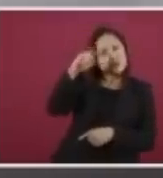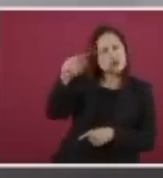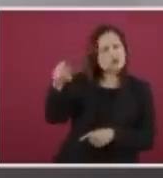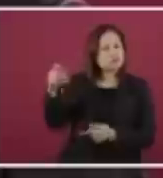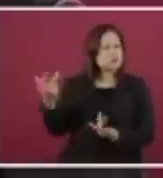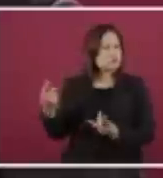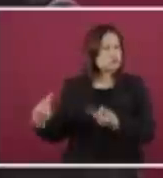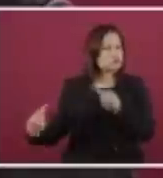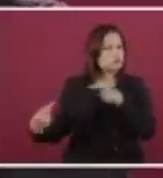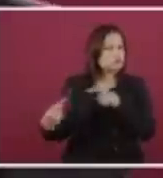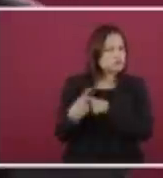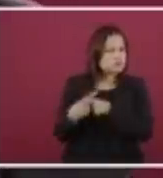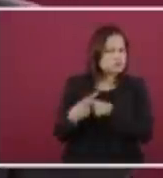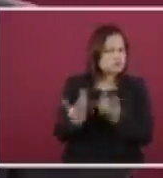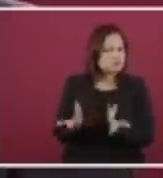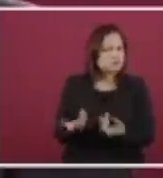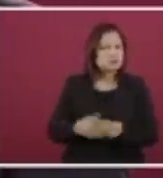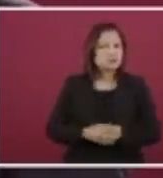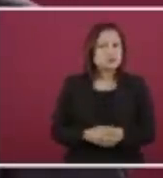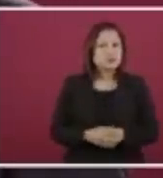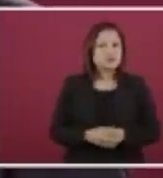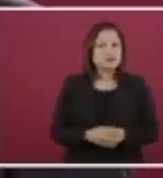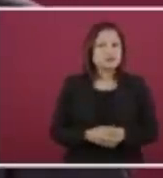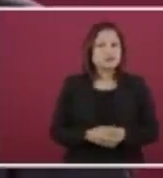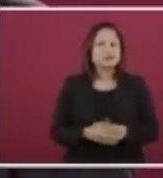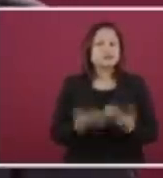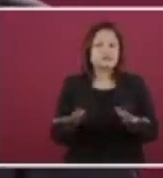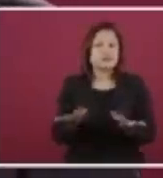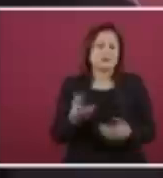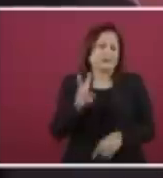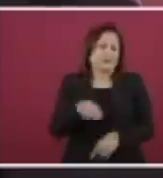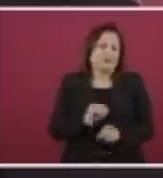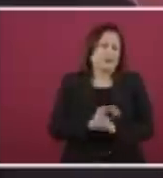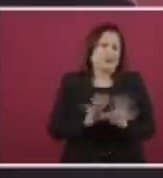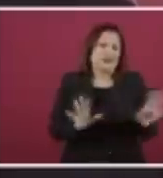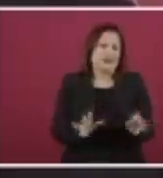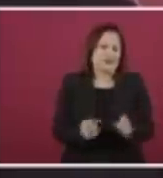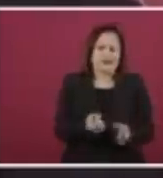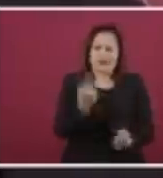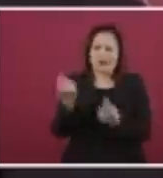que pues hay algunos, ¿no?